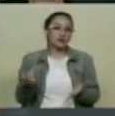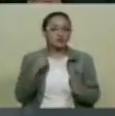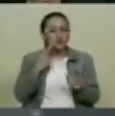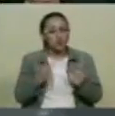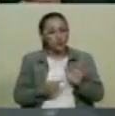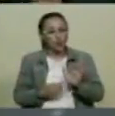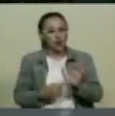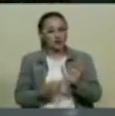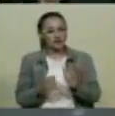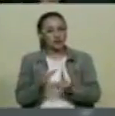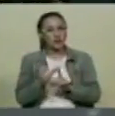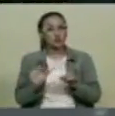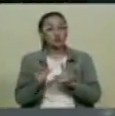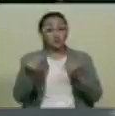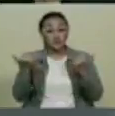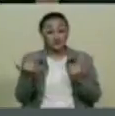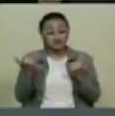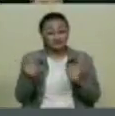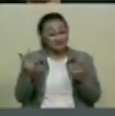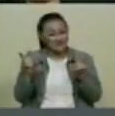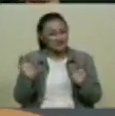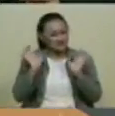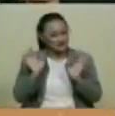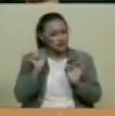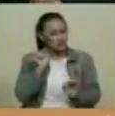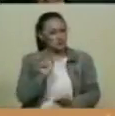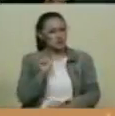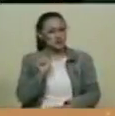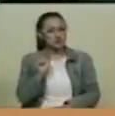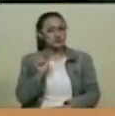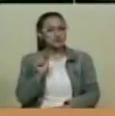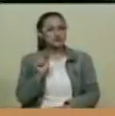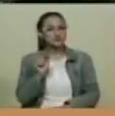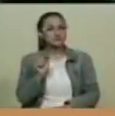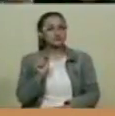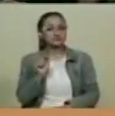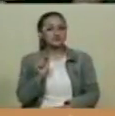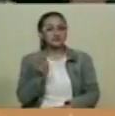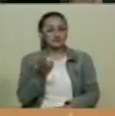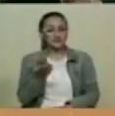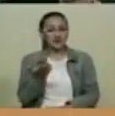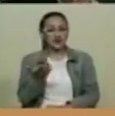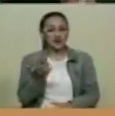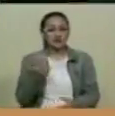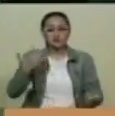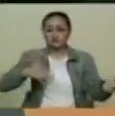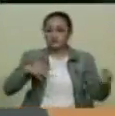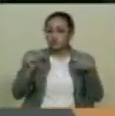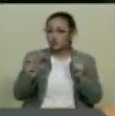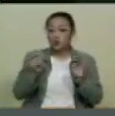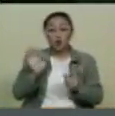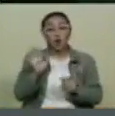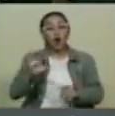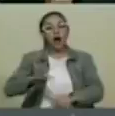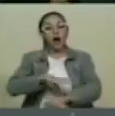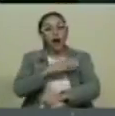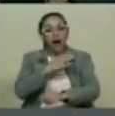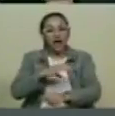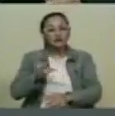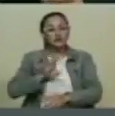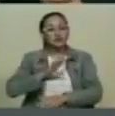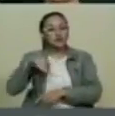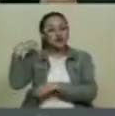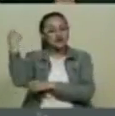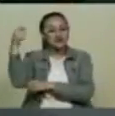de nuestra riqueza cultural. Pero en este caso, la declaratoria que ha ocurrido no es al arpa, cuatro y maracas, sino al canto de nuestros llaneros